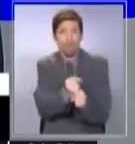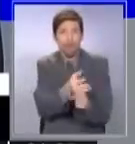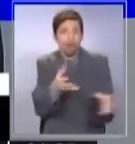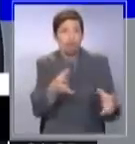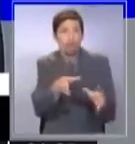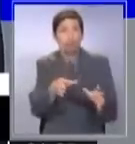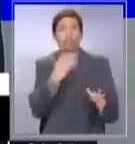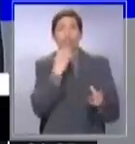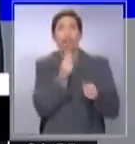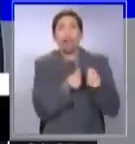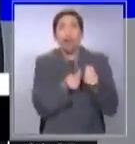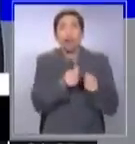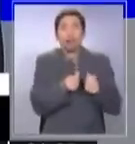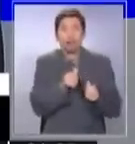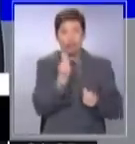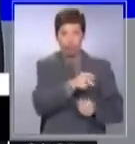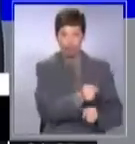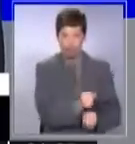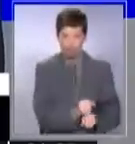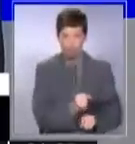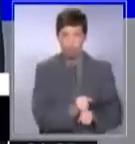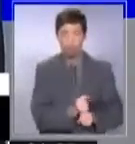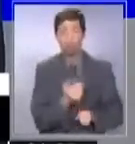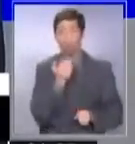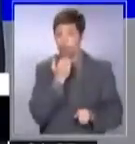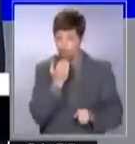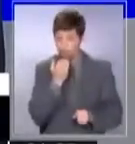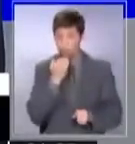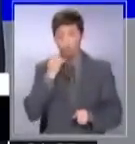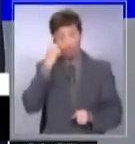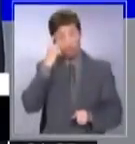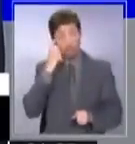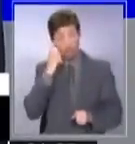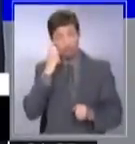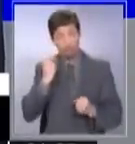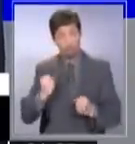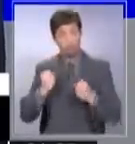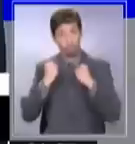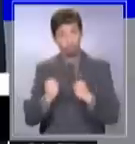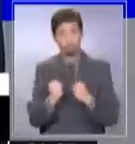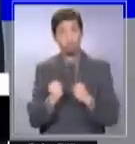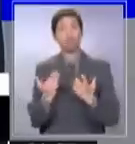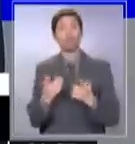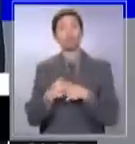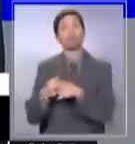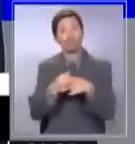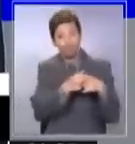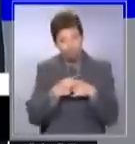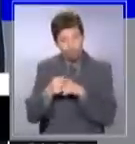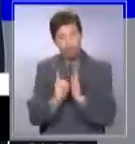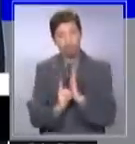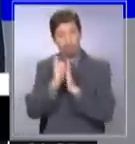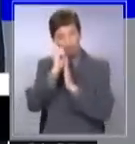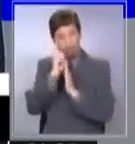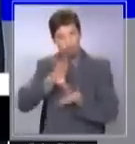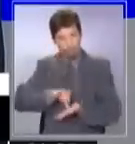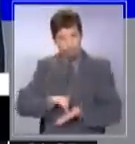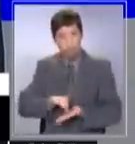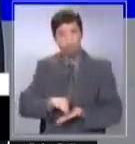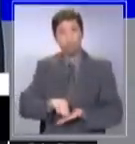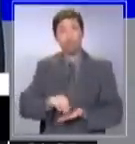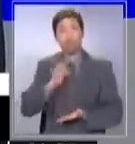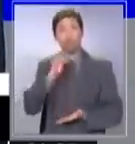mismos De igual manera creemos fuertemente en el desarrollo social en nuestro país Felipe cas lo ha dicho hasta el